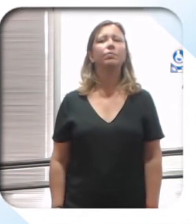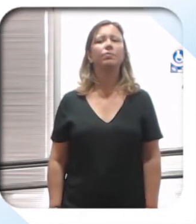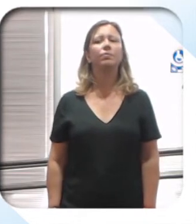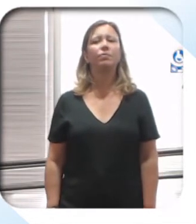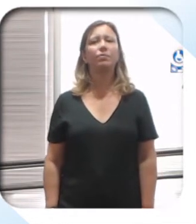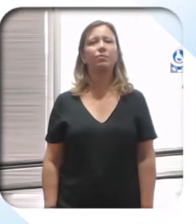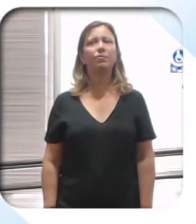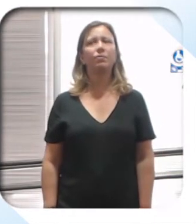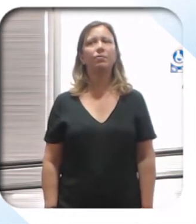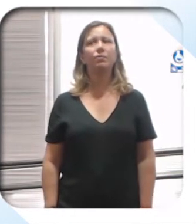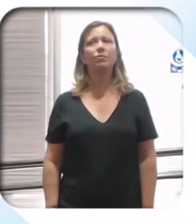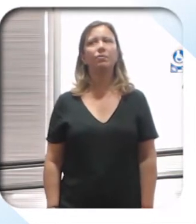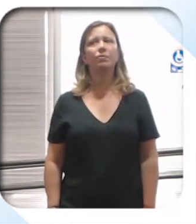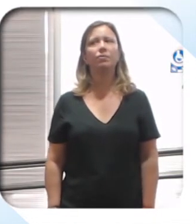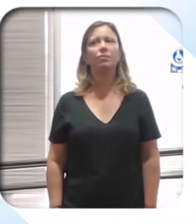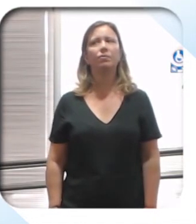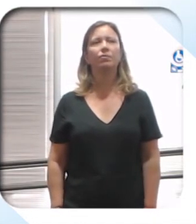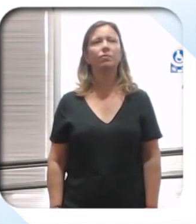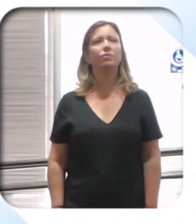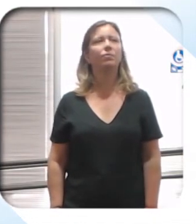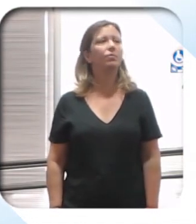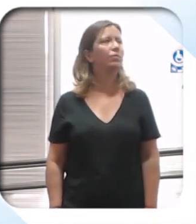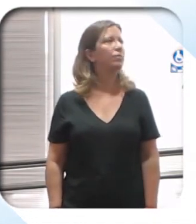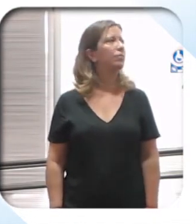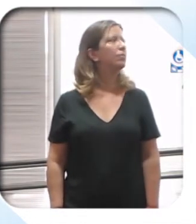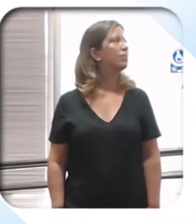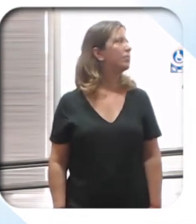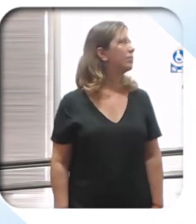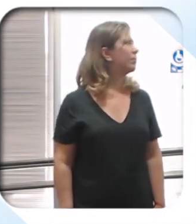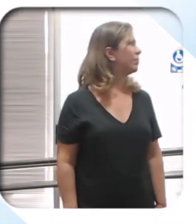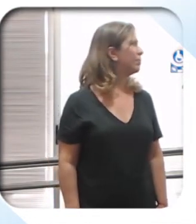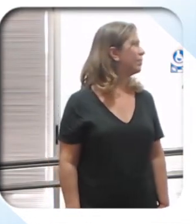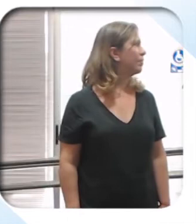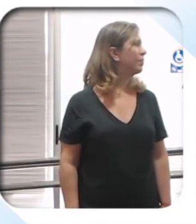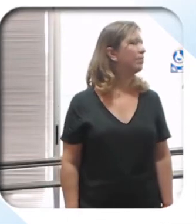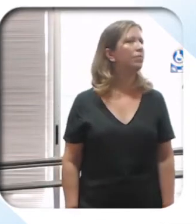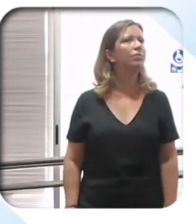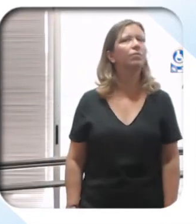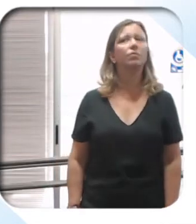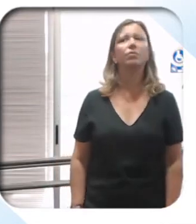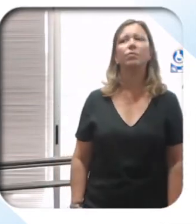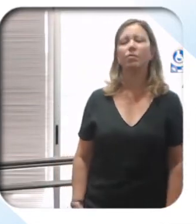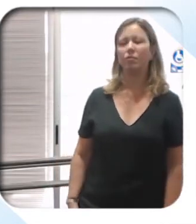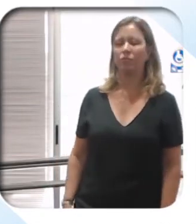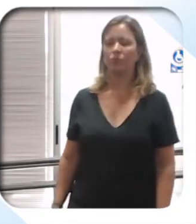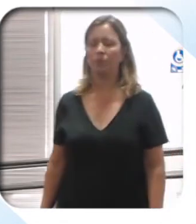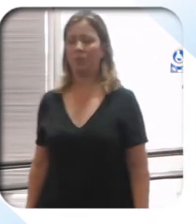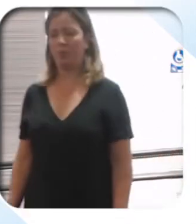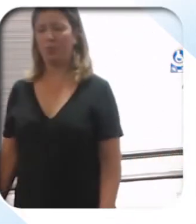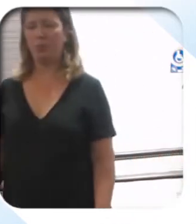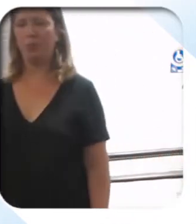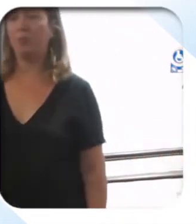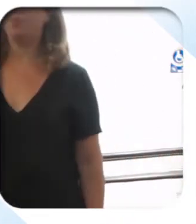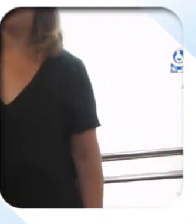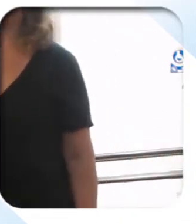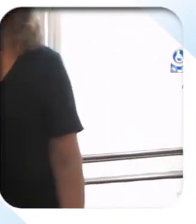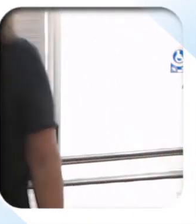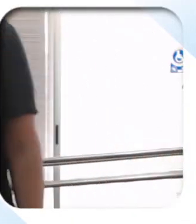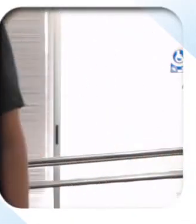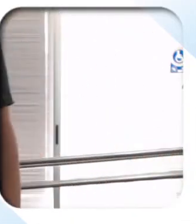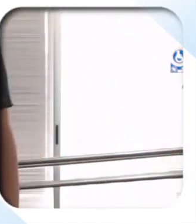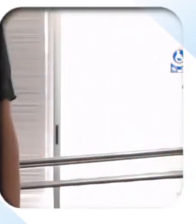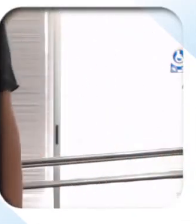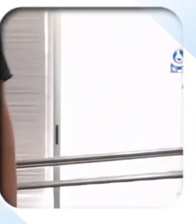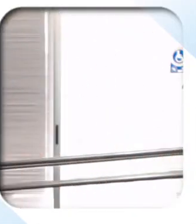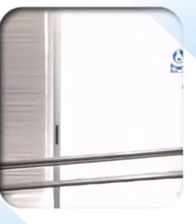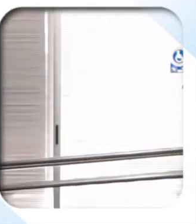No, esto me gusta. Bueno, hoy nos convoca y me encanta esto de la jornada en que bioética tome el tema de sexualidad y discapacidad,